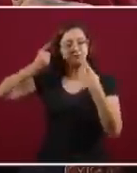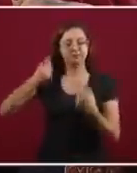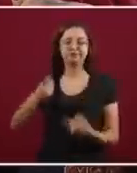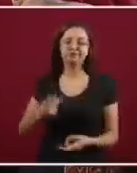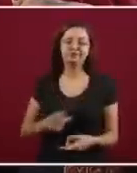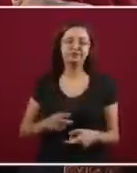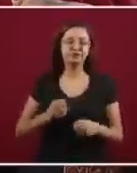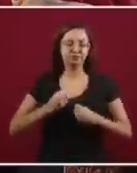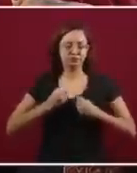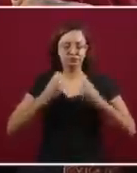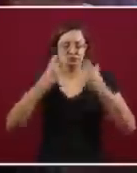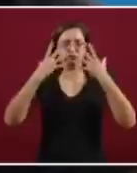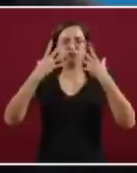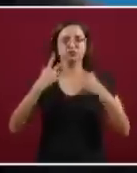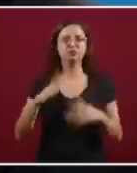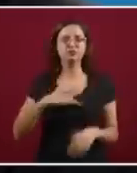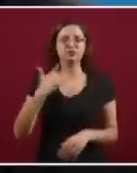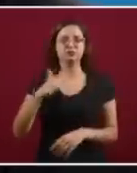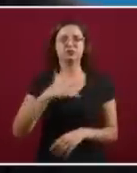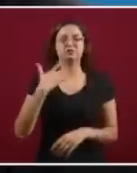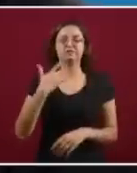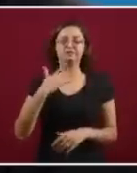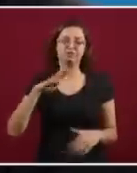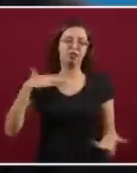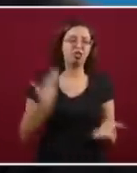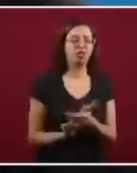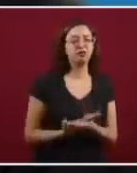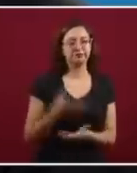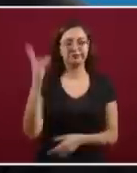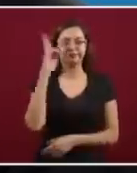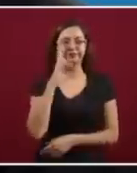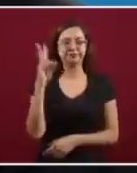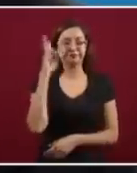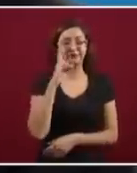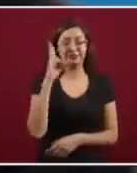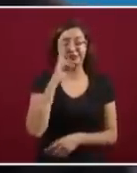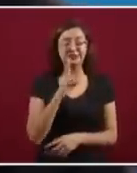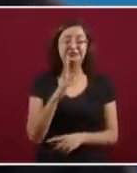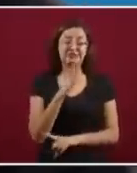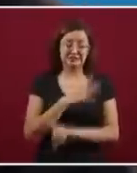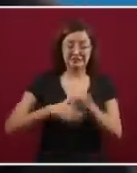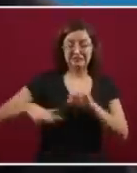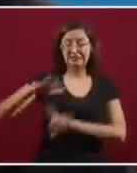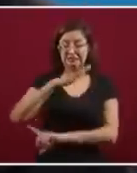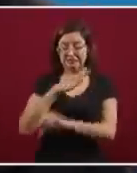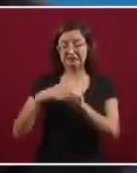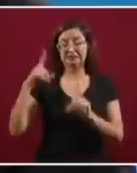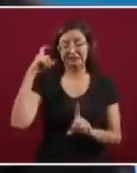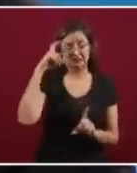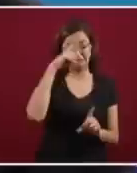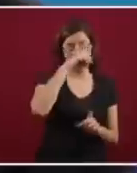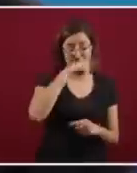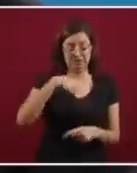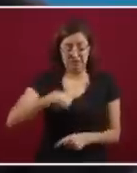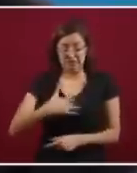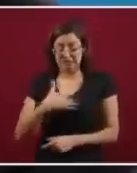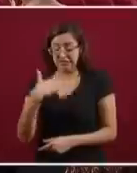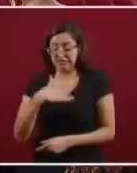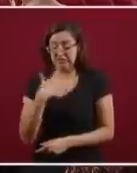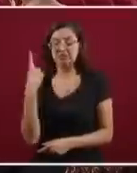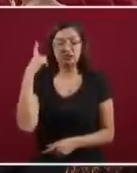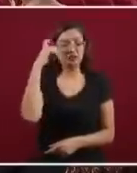adicciones pues como pueden ver es una complejidad social es una complejidad emocional es una erosión